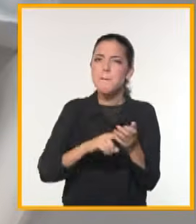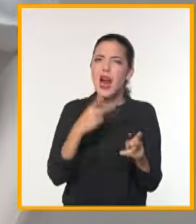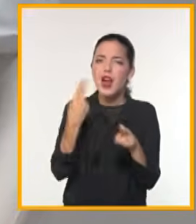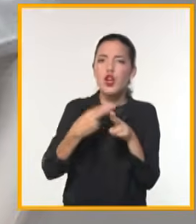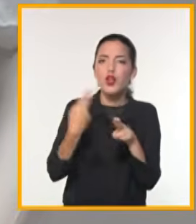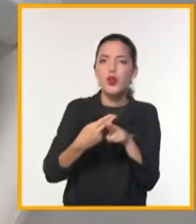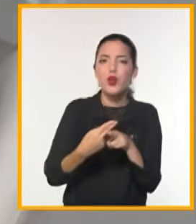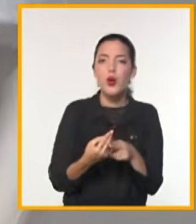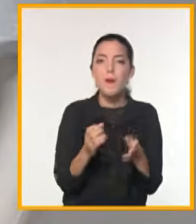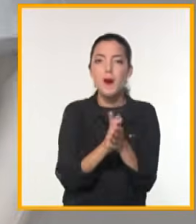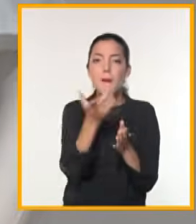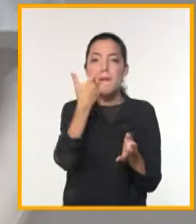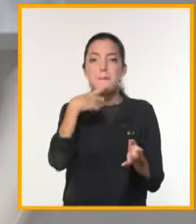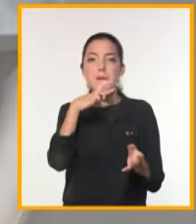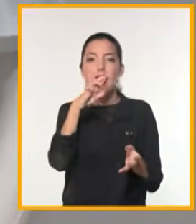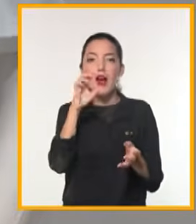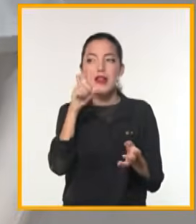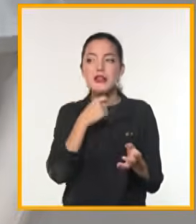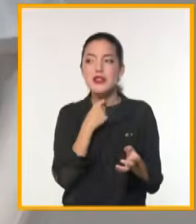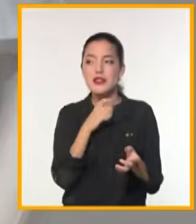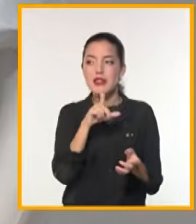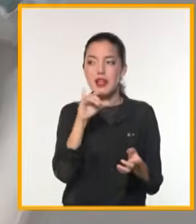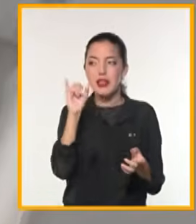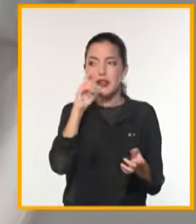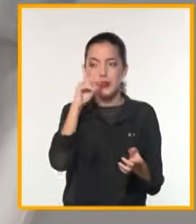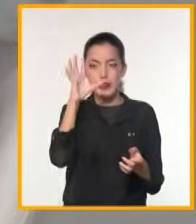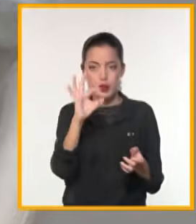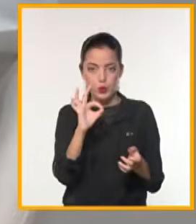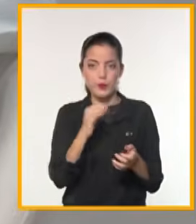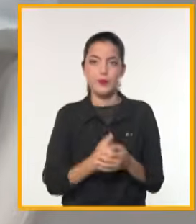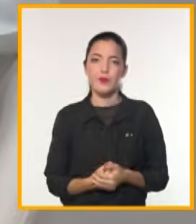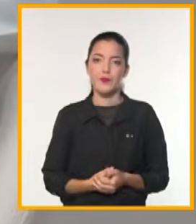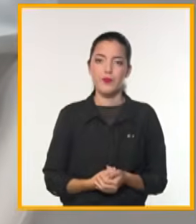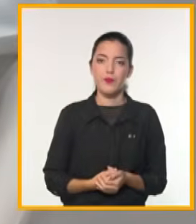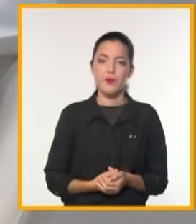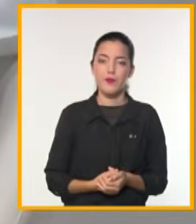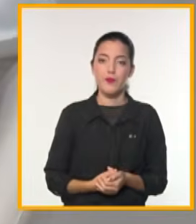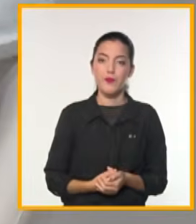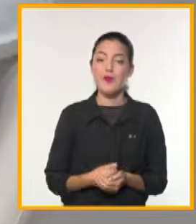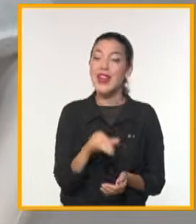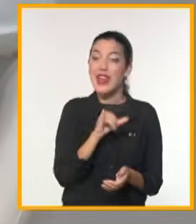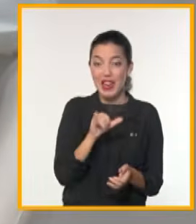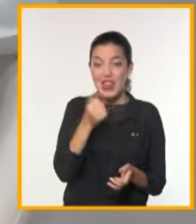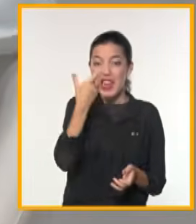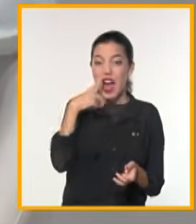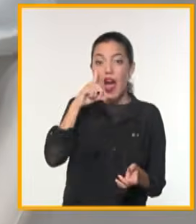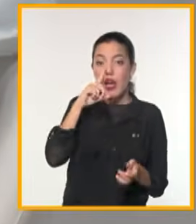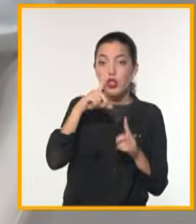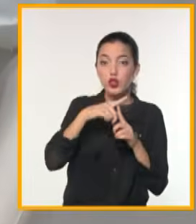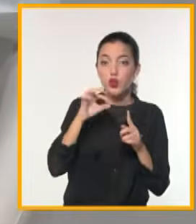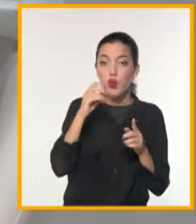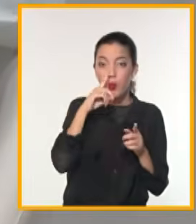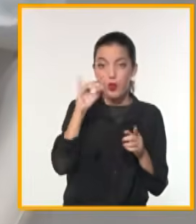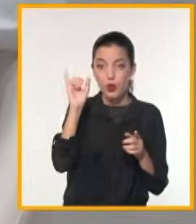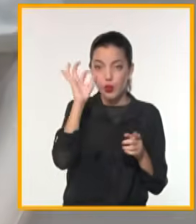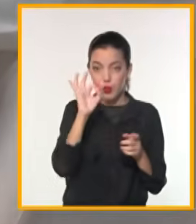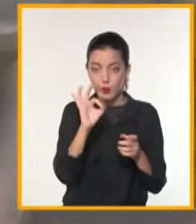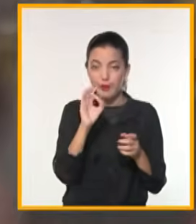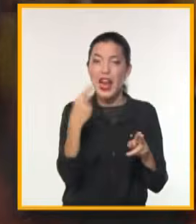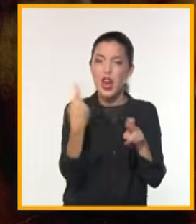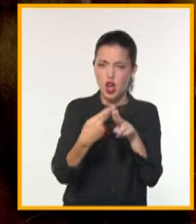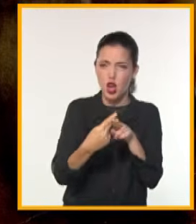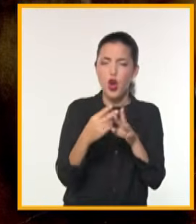el Antonio lo cogió mi hermano mayor, que está por ahí en una de las fotografías. Y mi